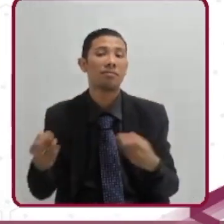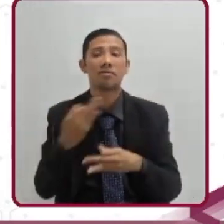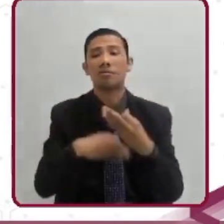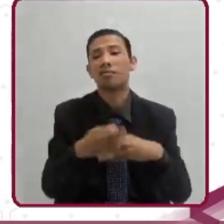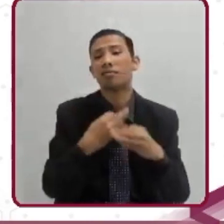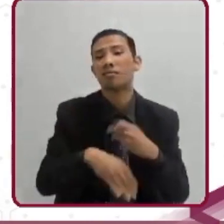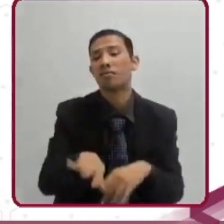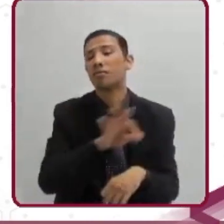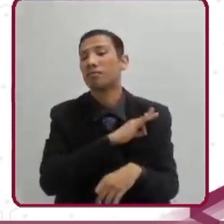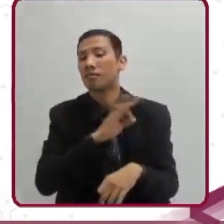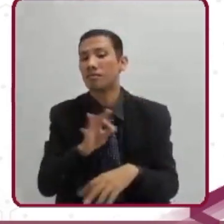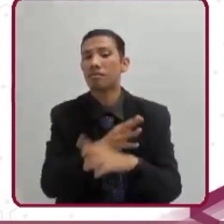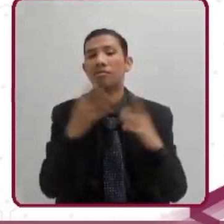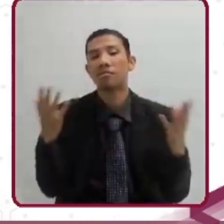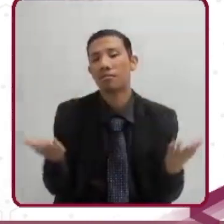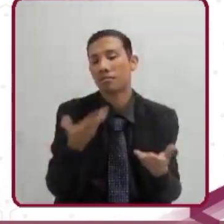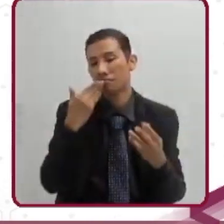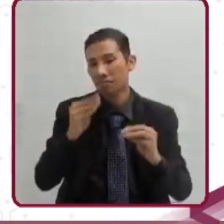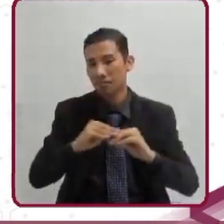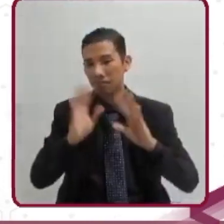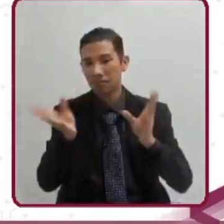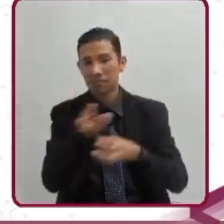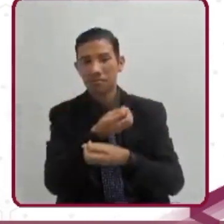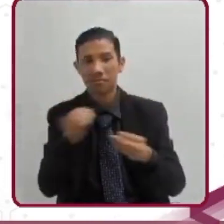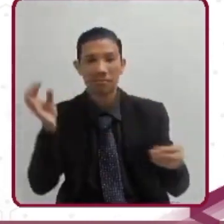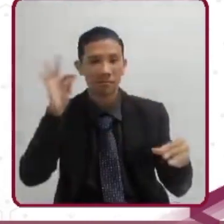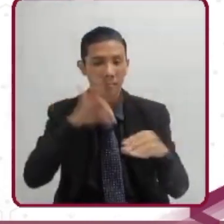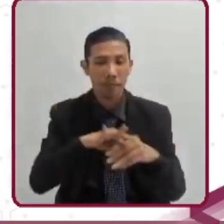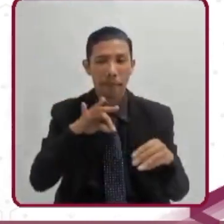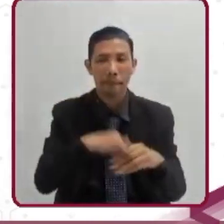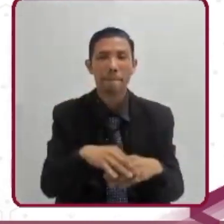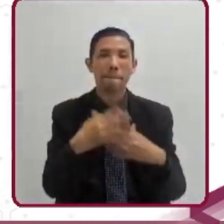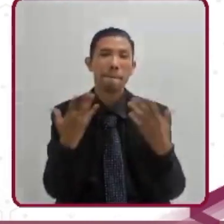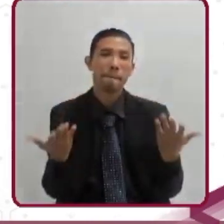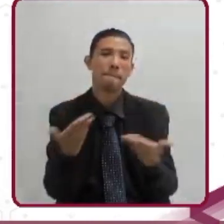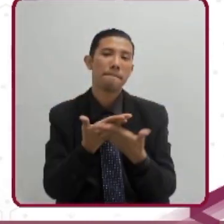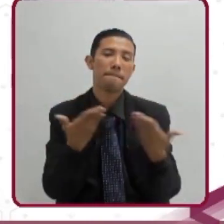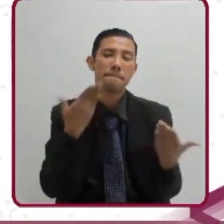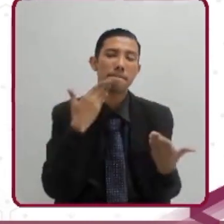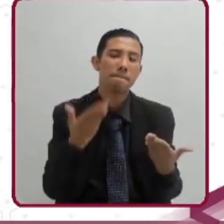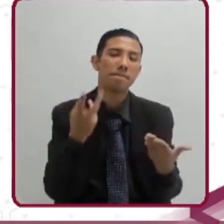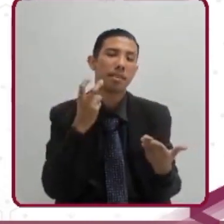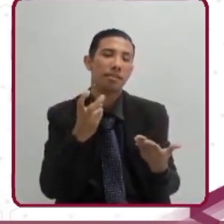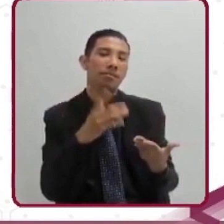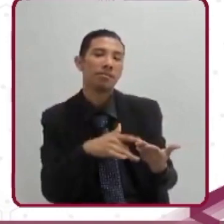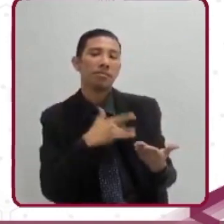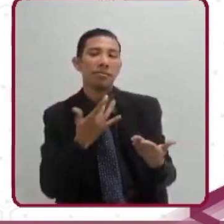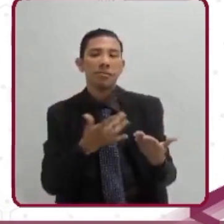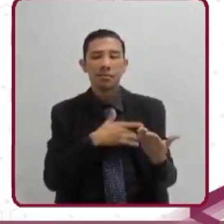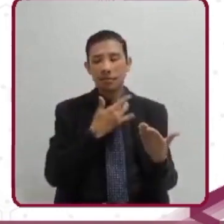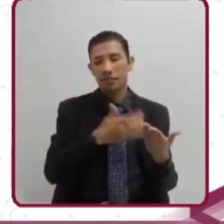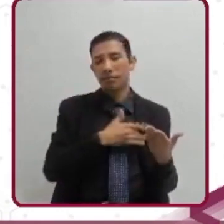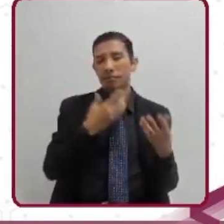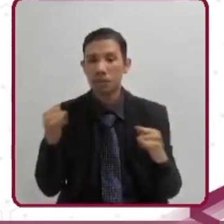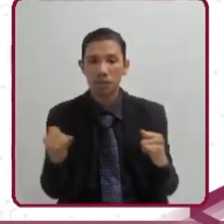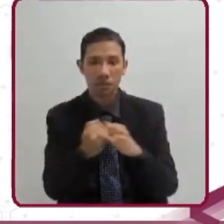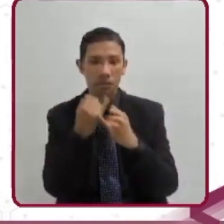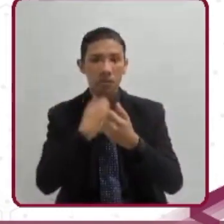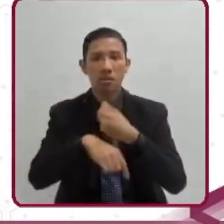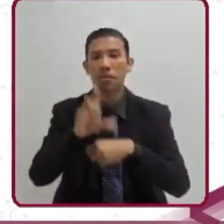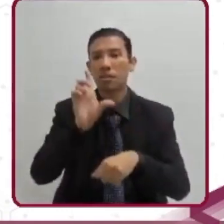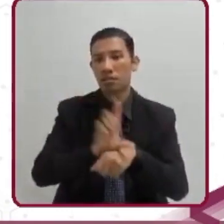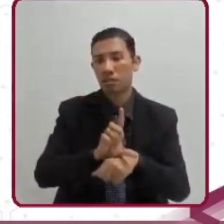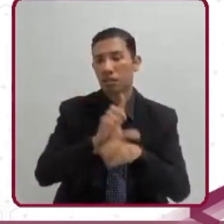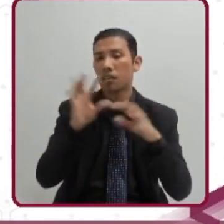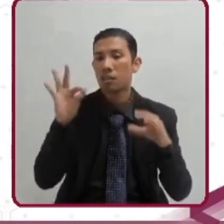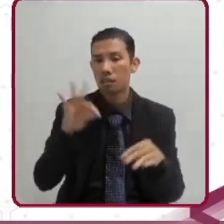tuvimos buenos resultados en los procesos electorales. En ese sentido, cuenten con toda mi disposición. En la